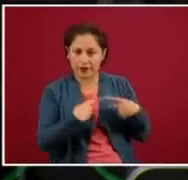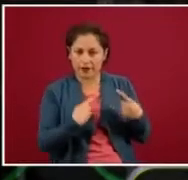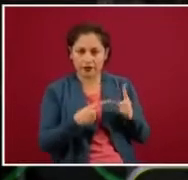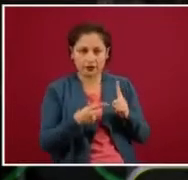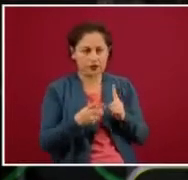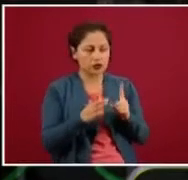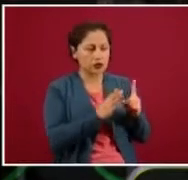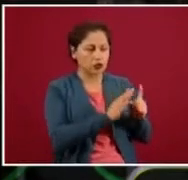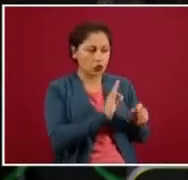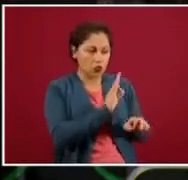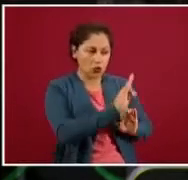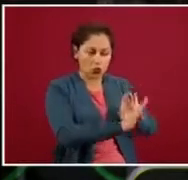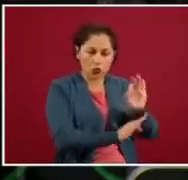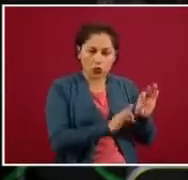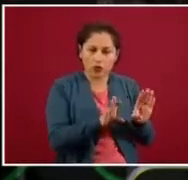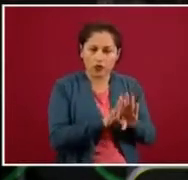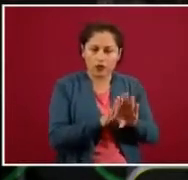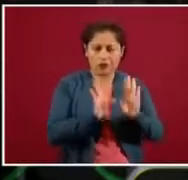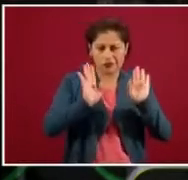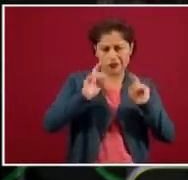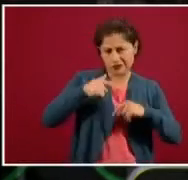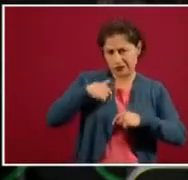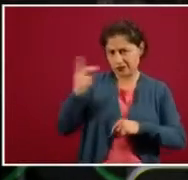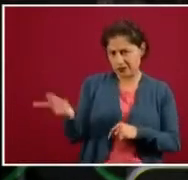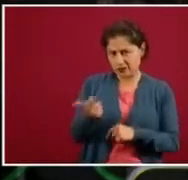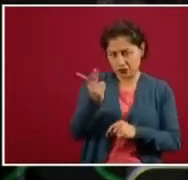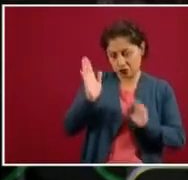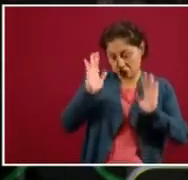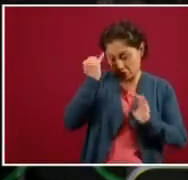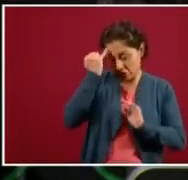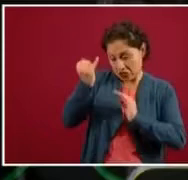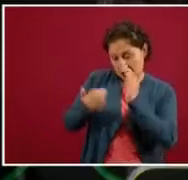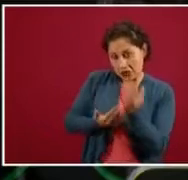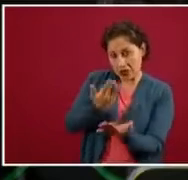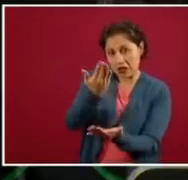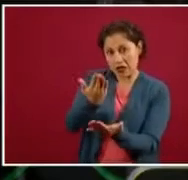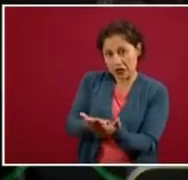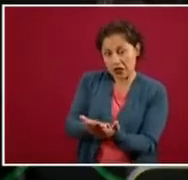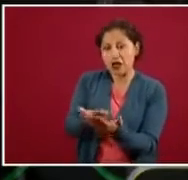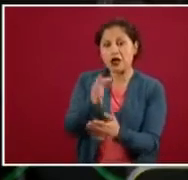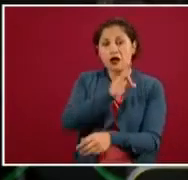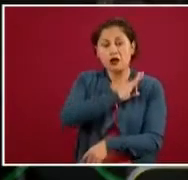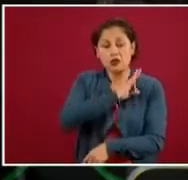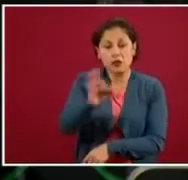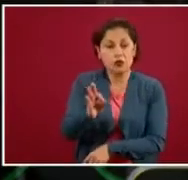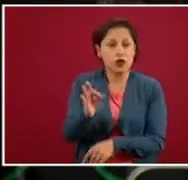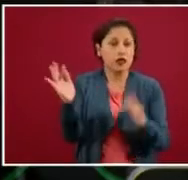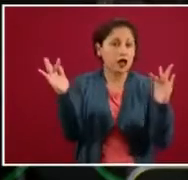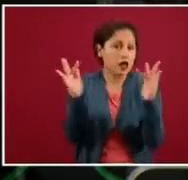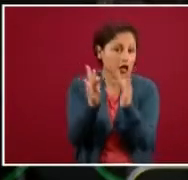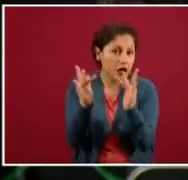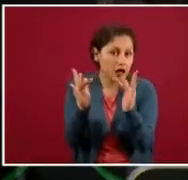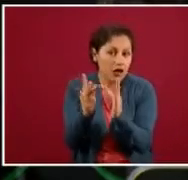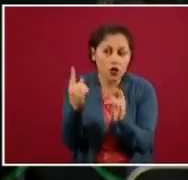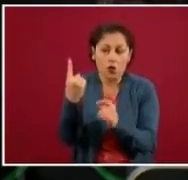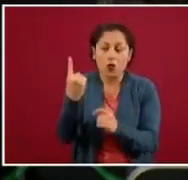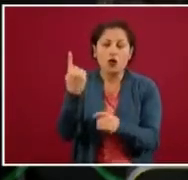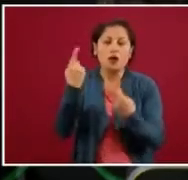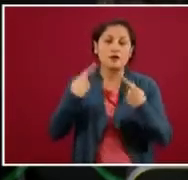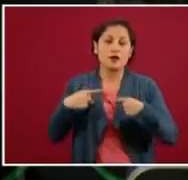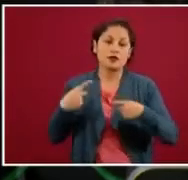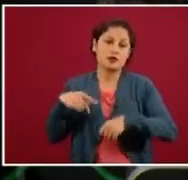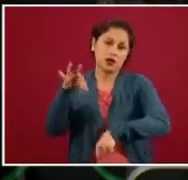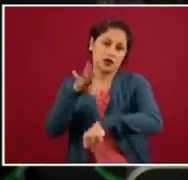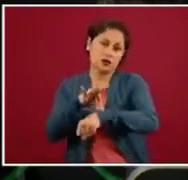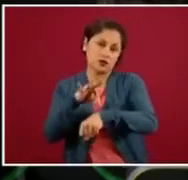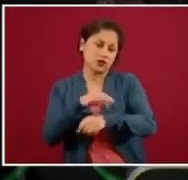posibilidad de implementar una estrategia, no sé, atención médica en línea, un tutorial precisamente para no dejar en el